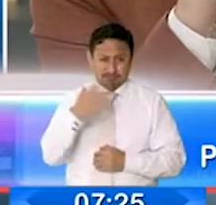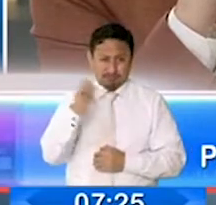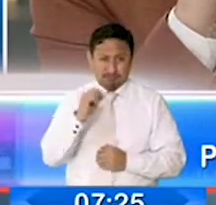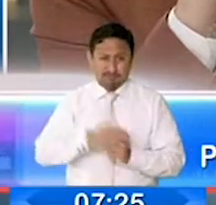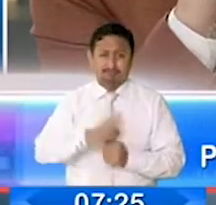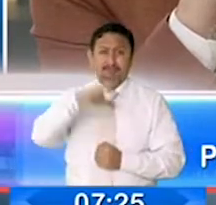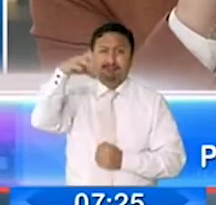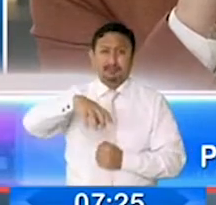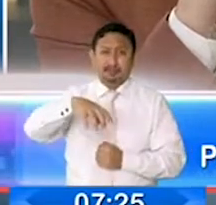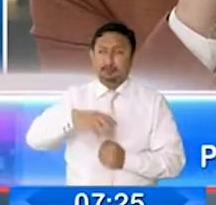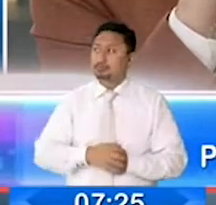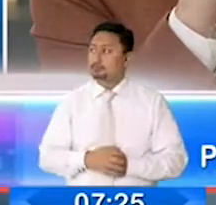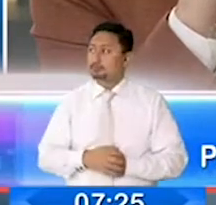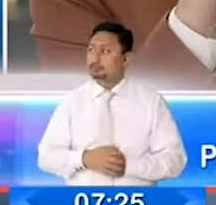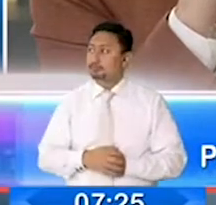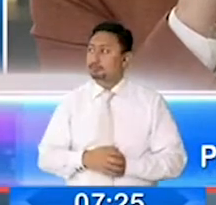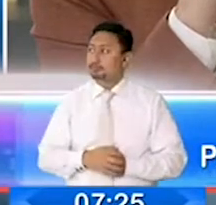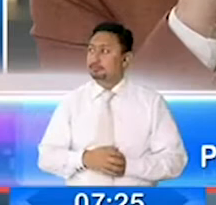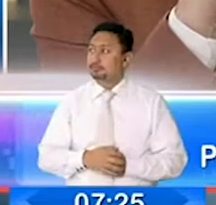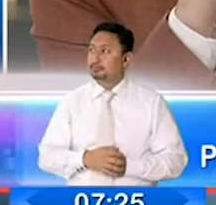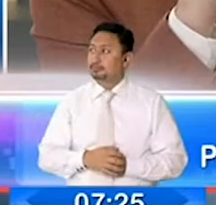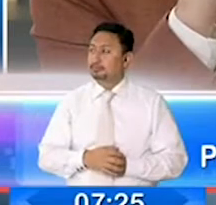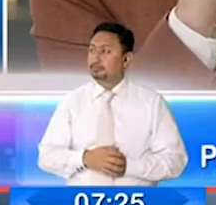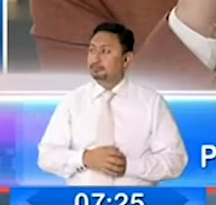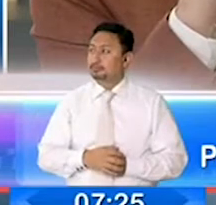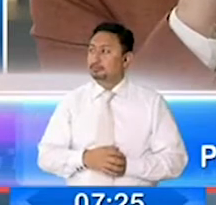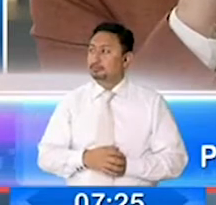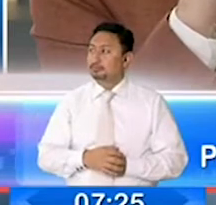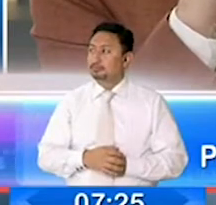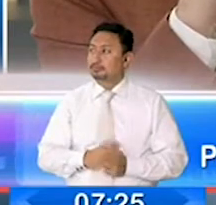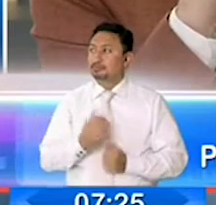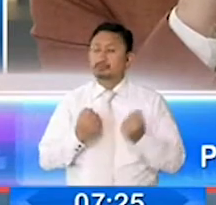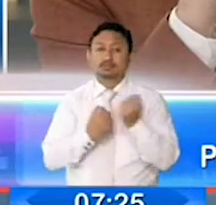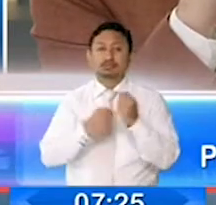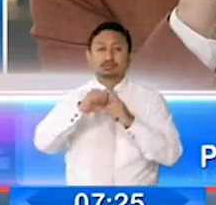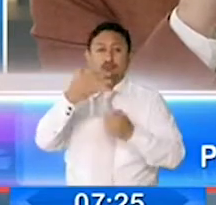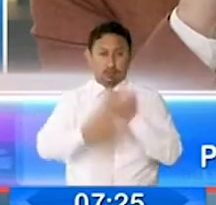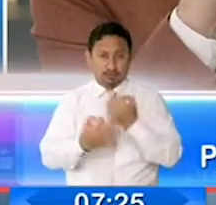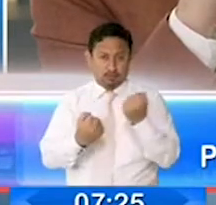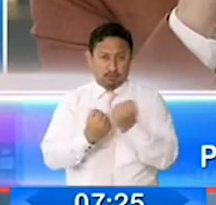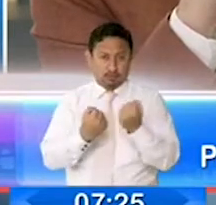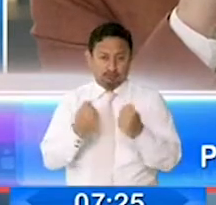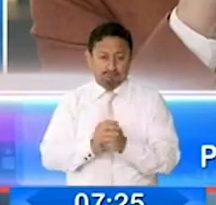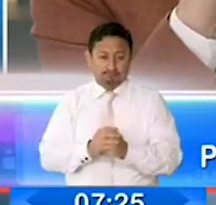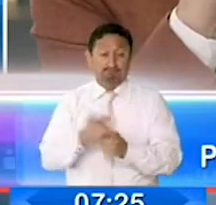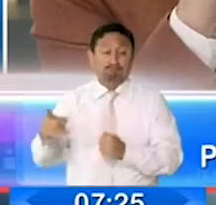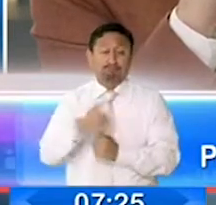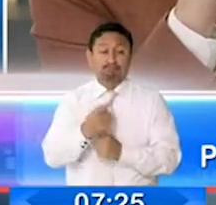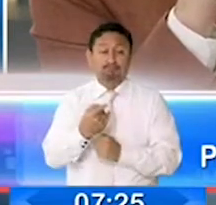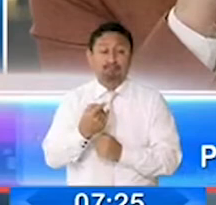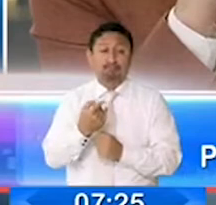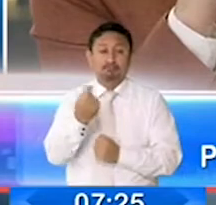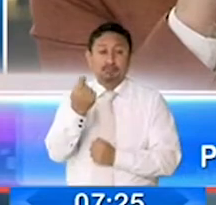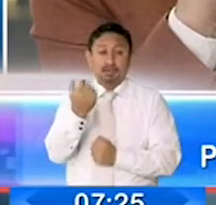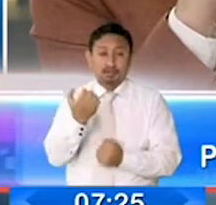Estado debe poner mayor empeño en apoyar al sistema de justicia, en los recursos económicos que se requieren.